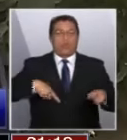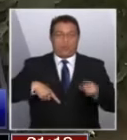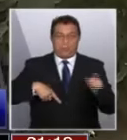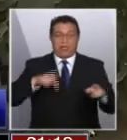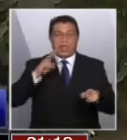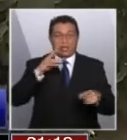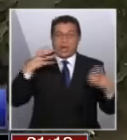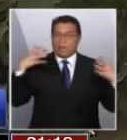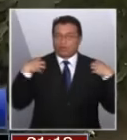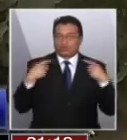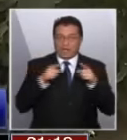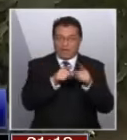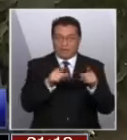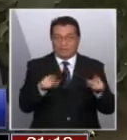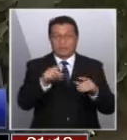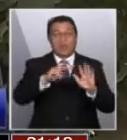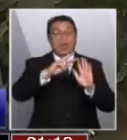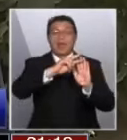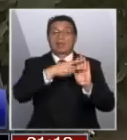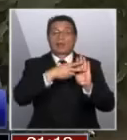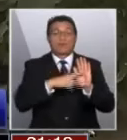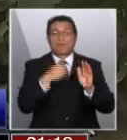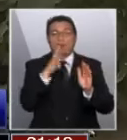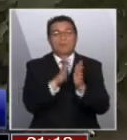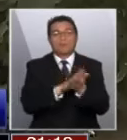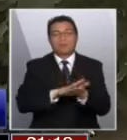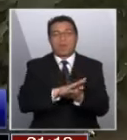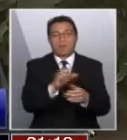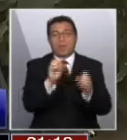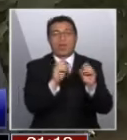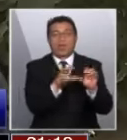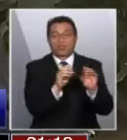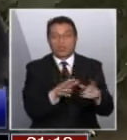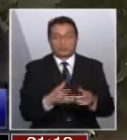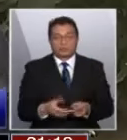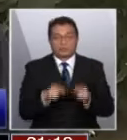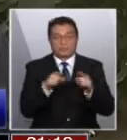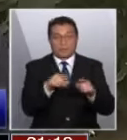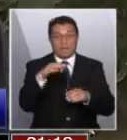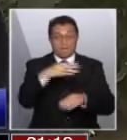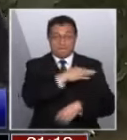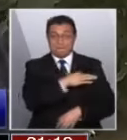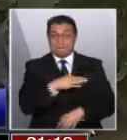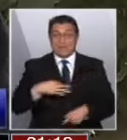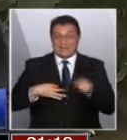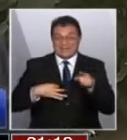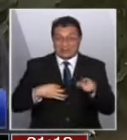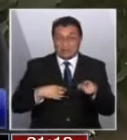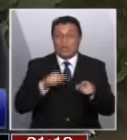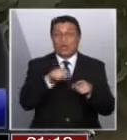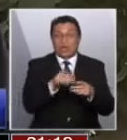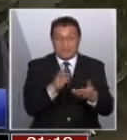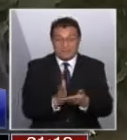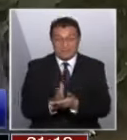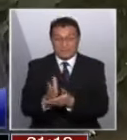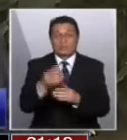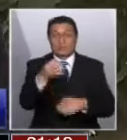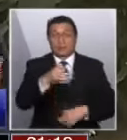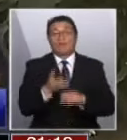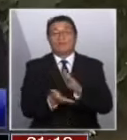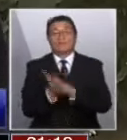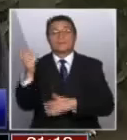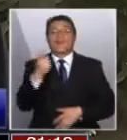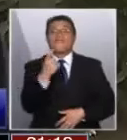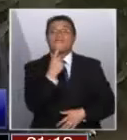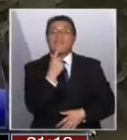porque reformas como la educacional el propio ministro al inicio de la Reforma partió a Finlandia